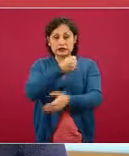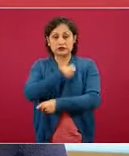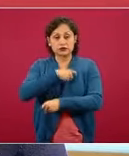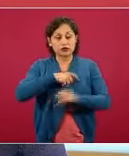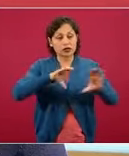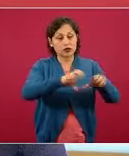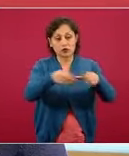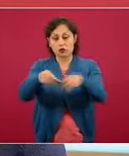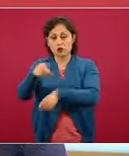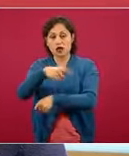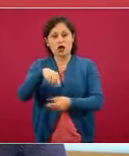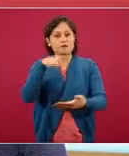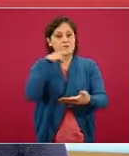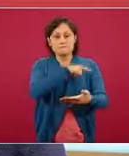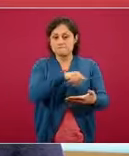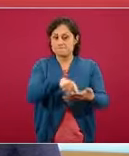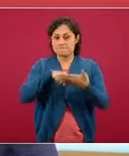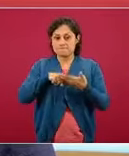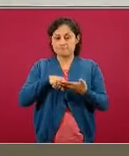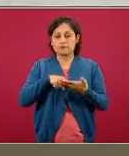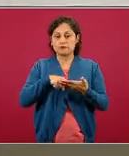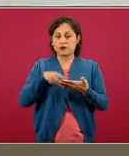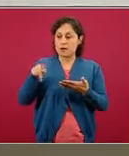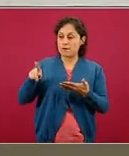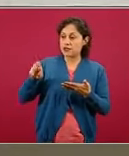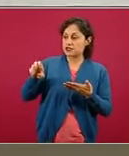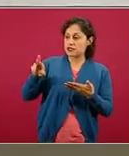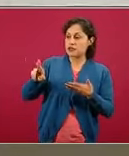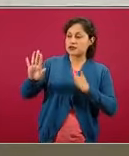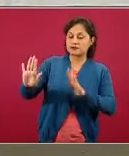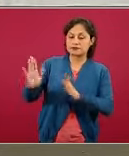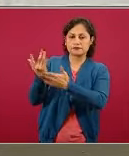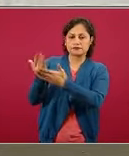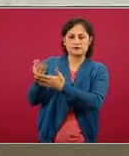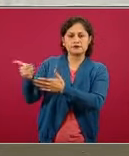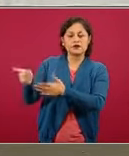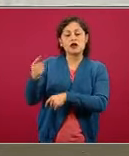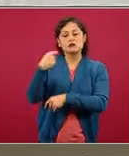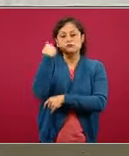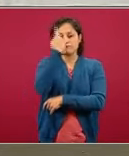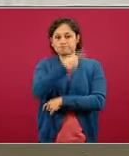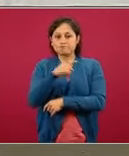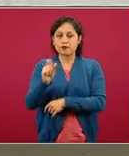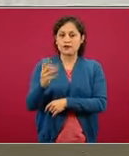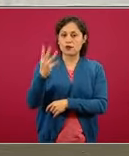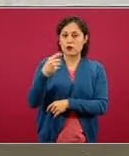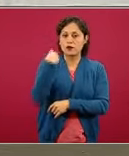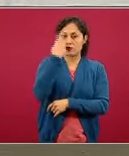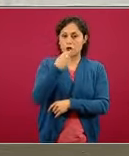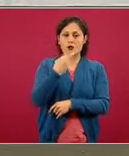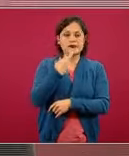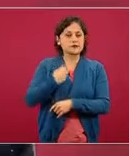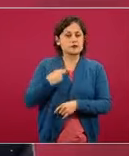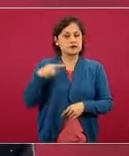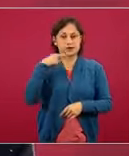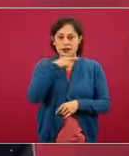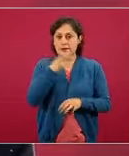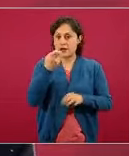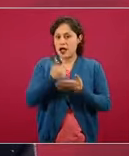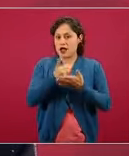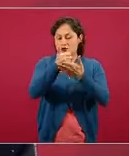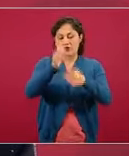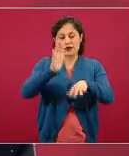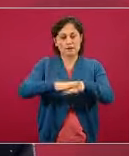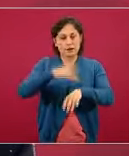este PCR muy probablemente pudiéramos bajar este resultado a 24 horas, lo cual sería también muy productivo para los